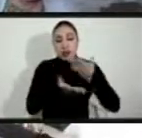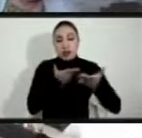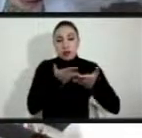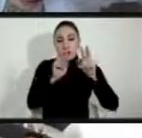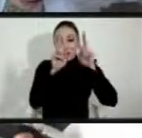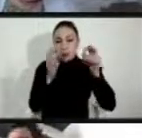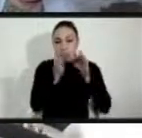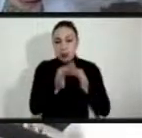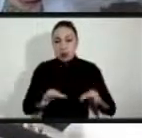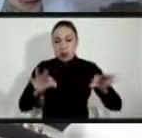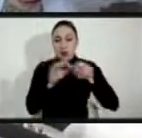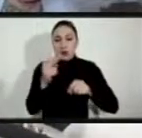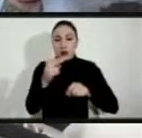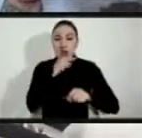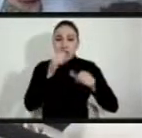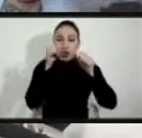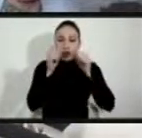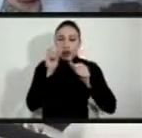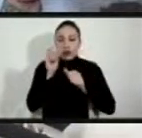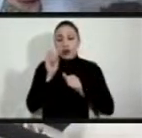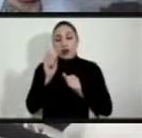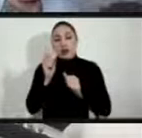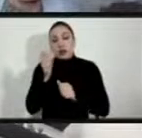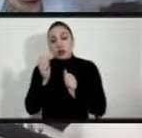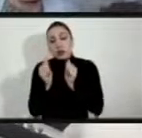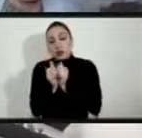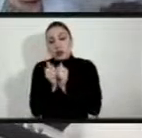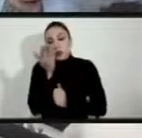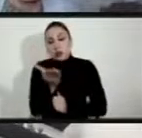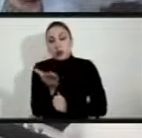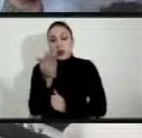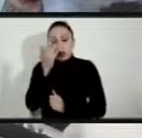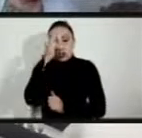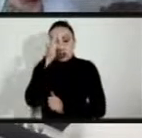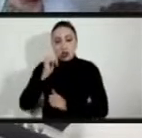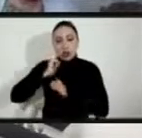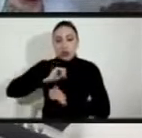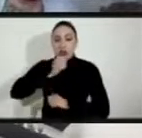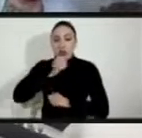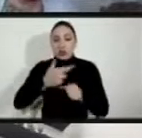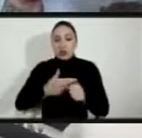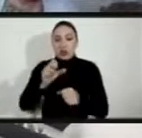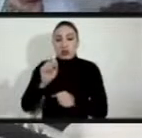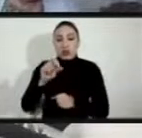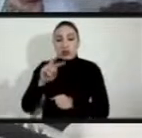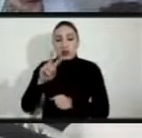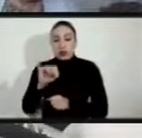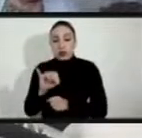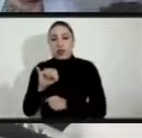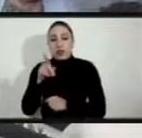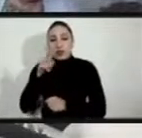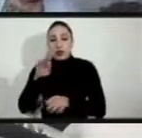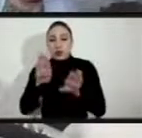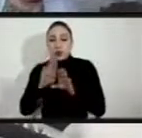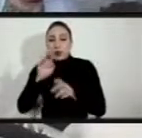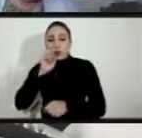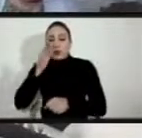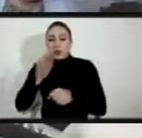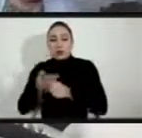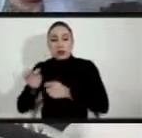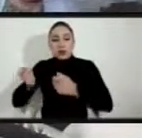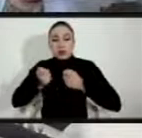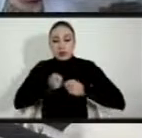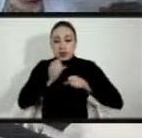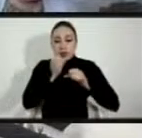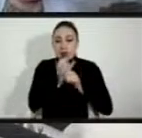de la Secretaría de Desarrollo Urbano y Vivienda de la Ciudad de México a que en el ámbito de sus atribuciones envíe a este órgano local un informe